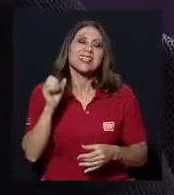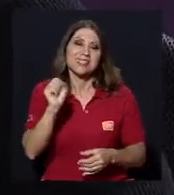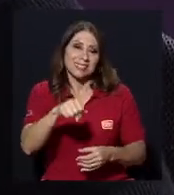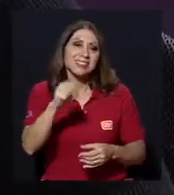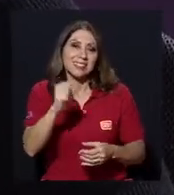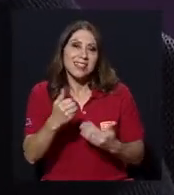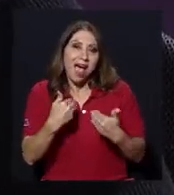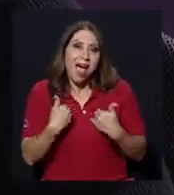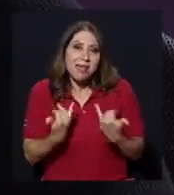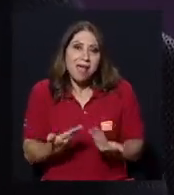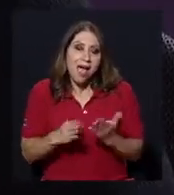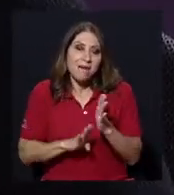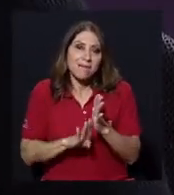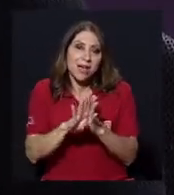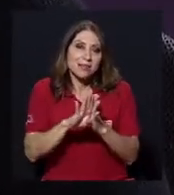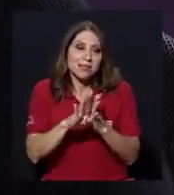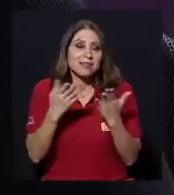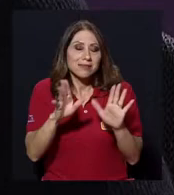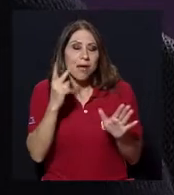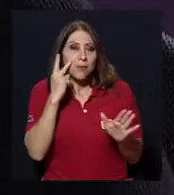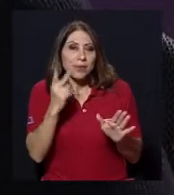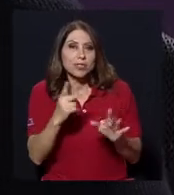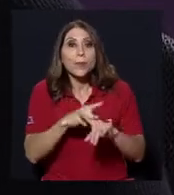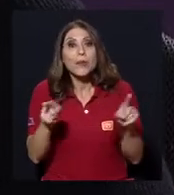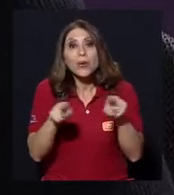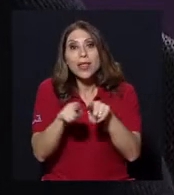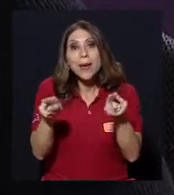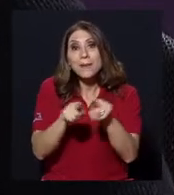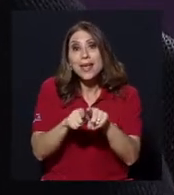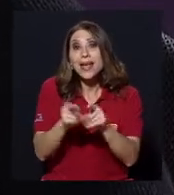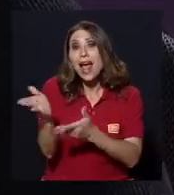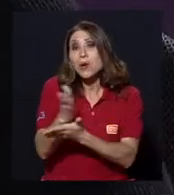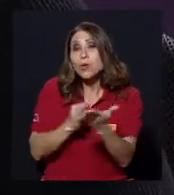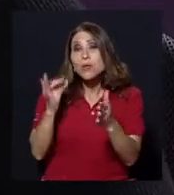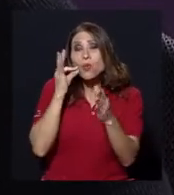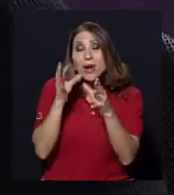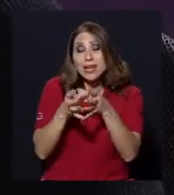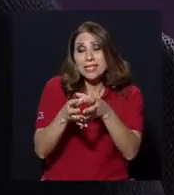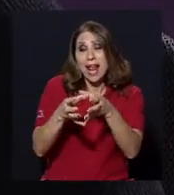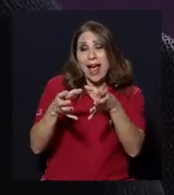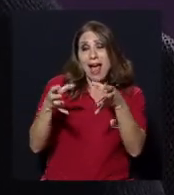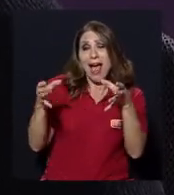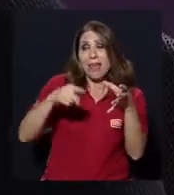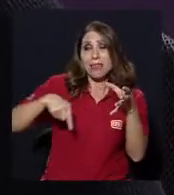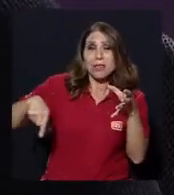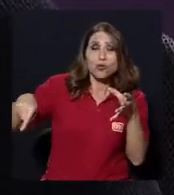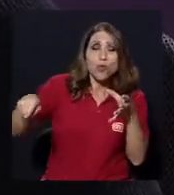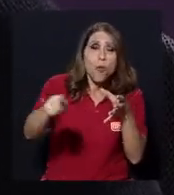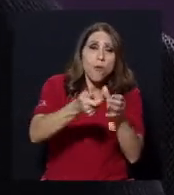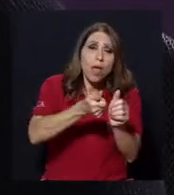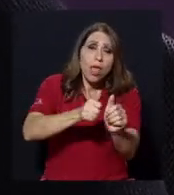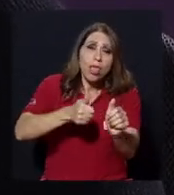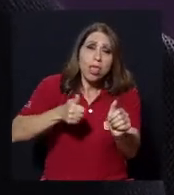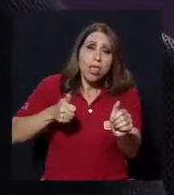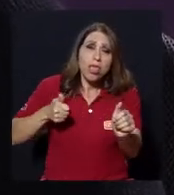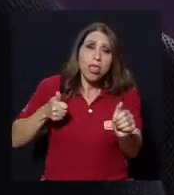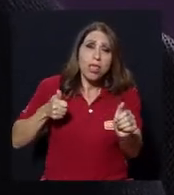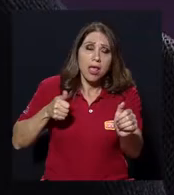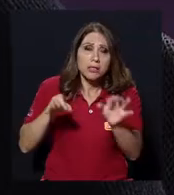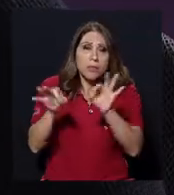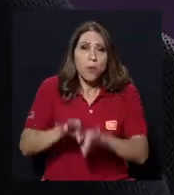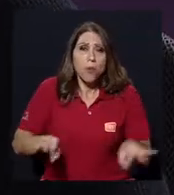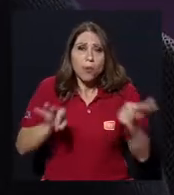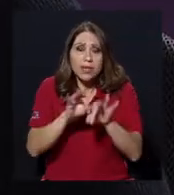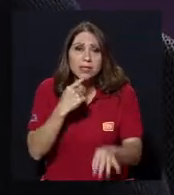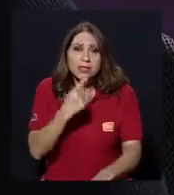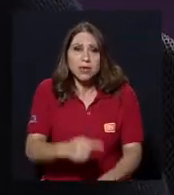mujeres sí hemos visto, pero también hay grupos grandes, grupos de mujeres que se han quedado muy rezagadas. Y yo creo que eso es importante decirlos,